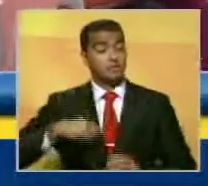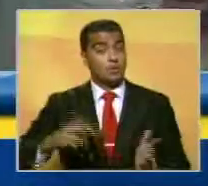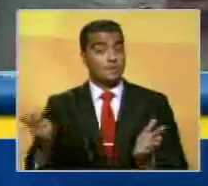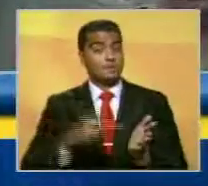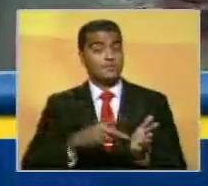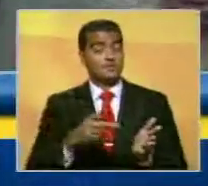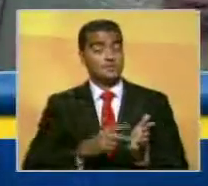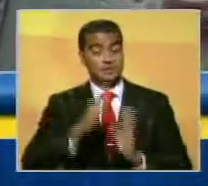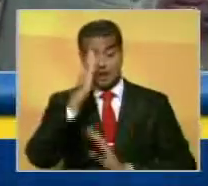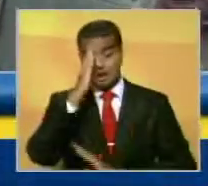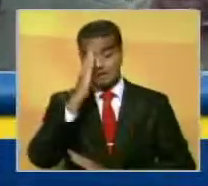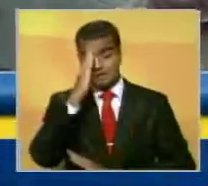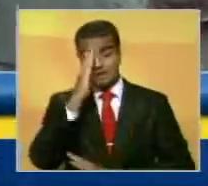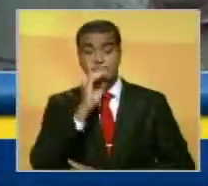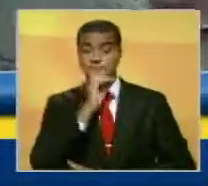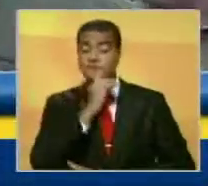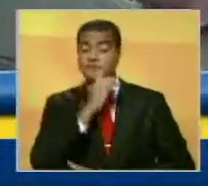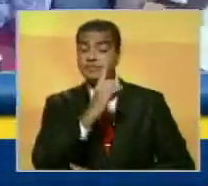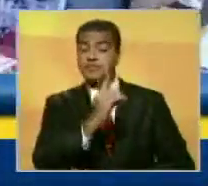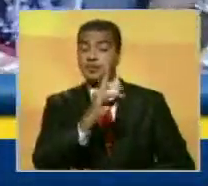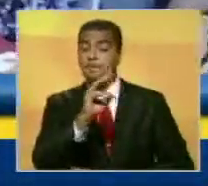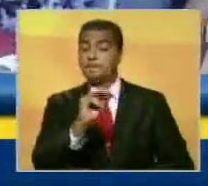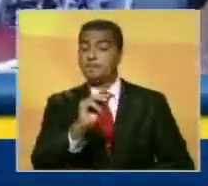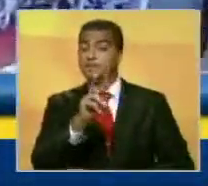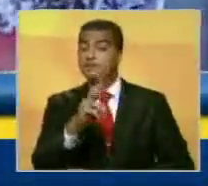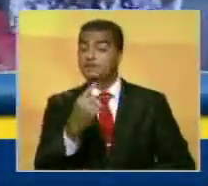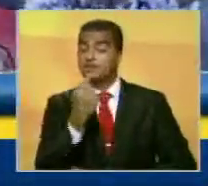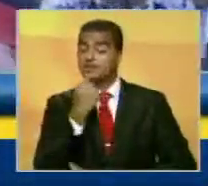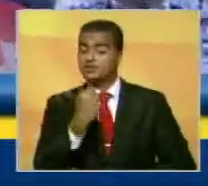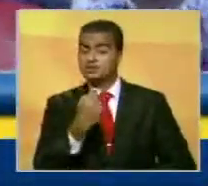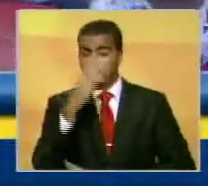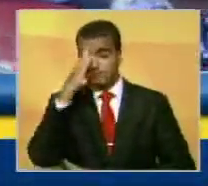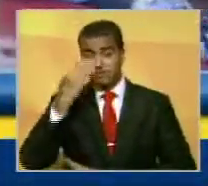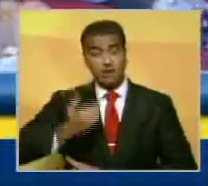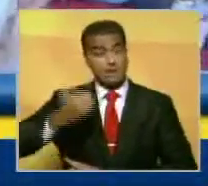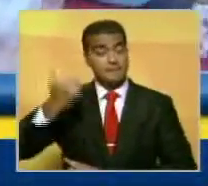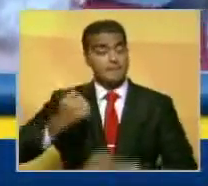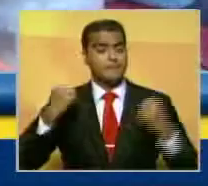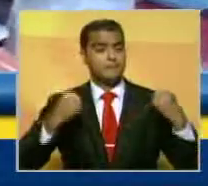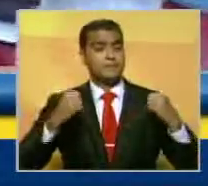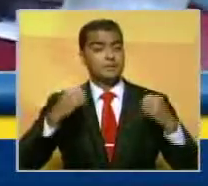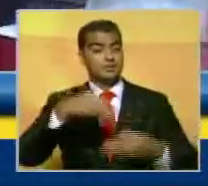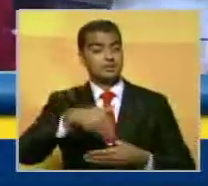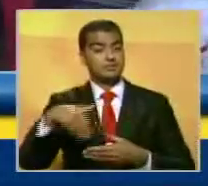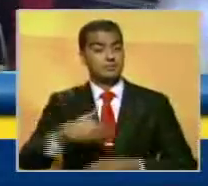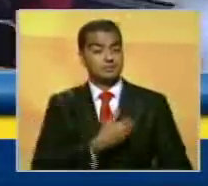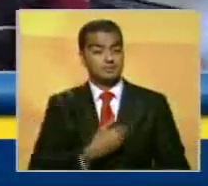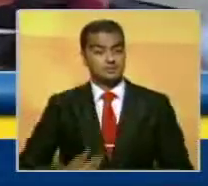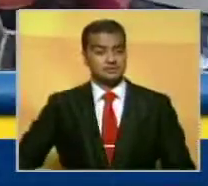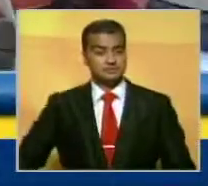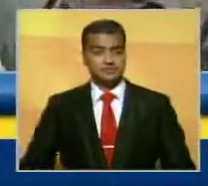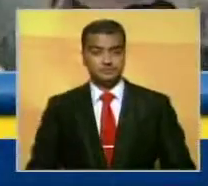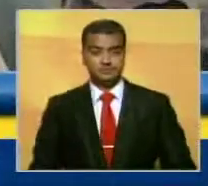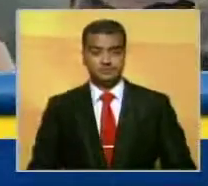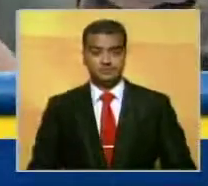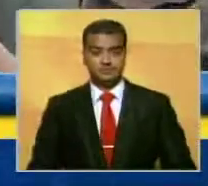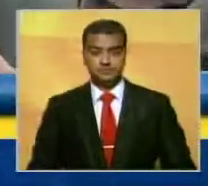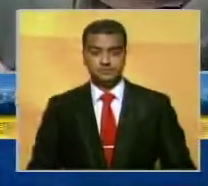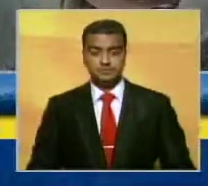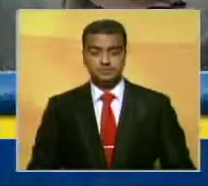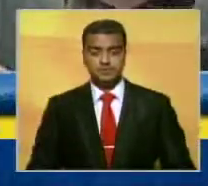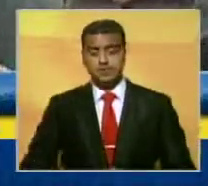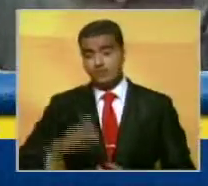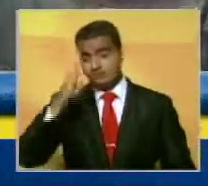presencia del almirante en jefe diego molero bellavia quien manifestó que la fuerza armada está preparada para las elecciones presidenciales la fuerza armada